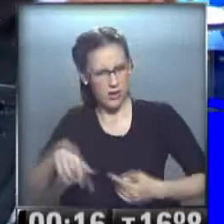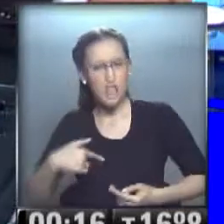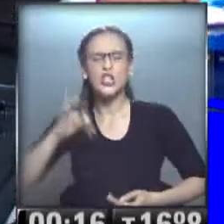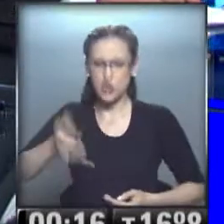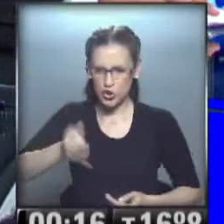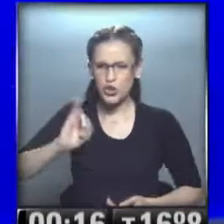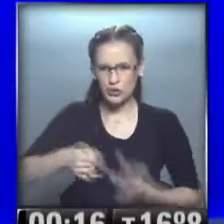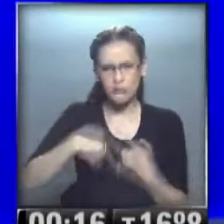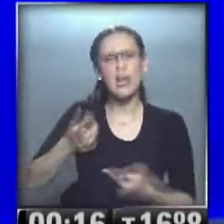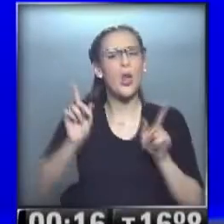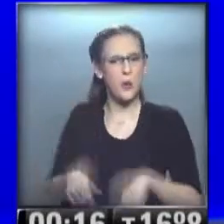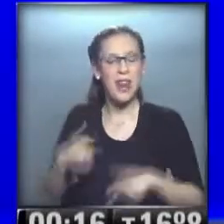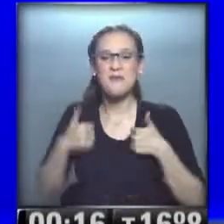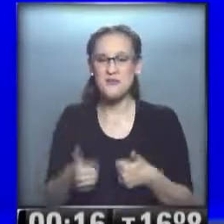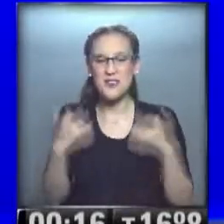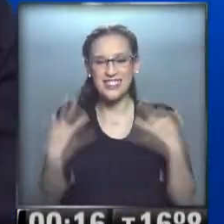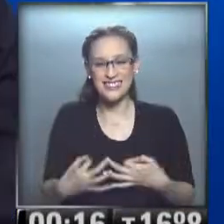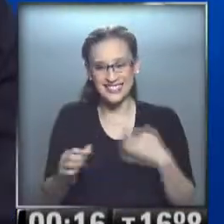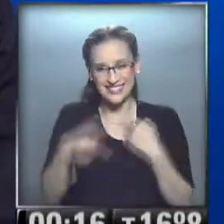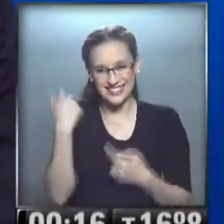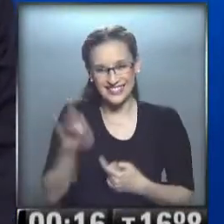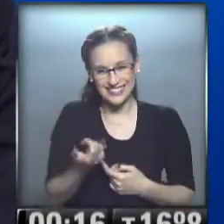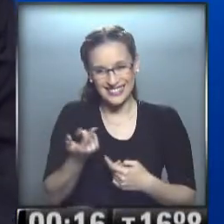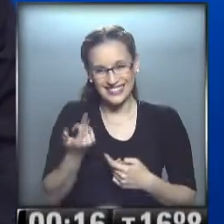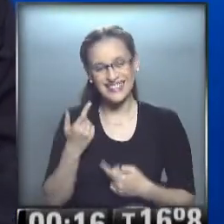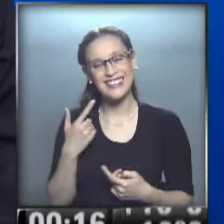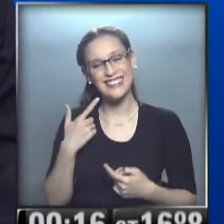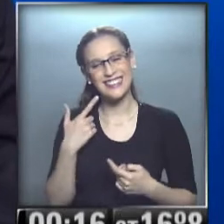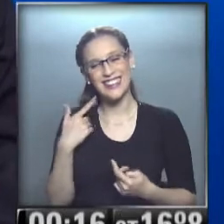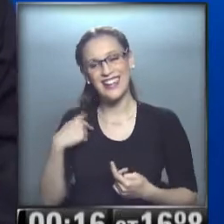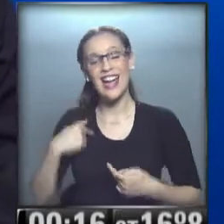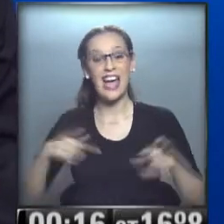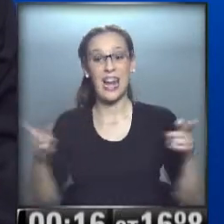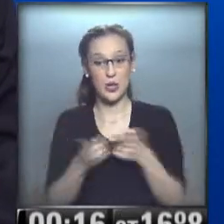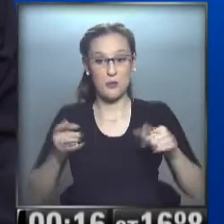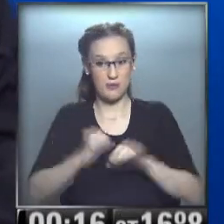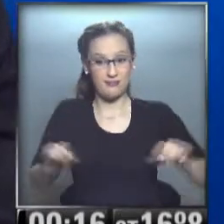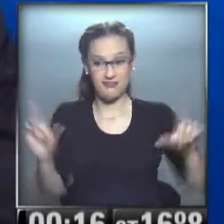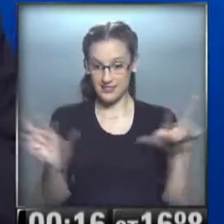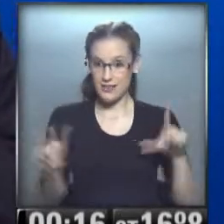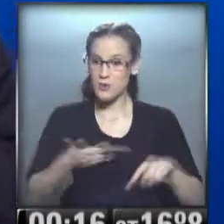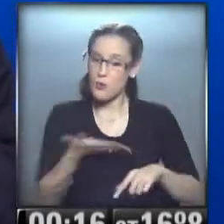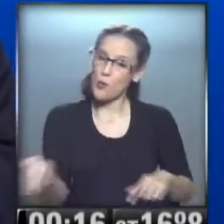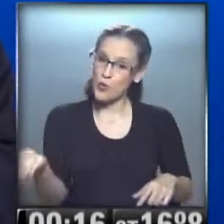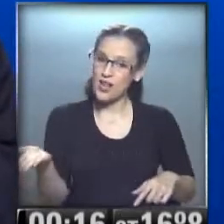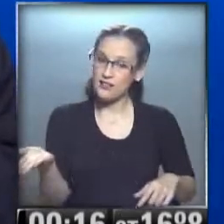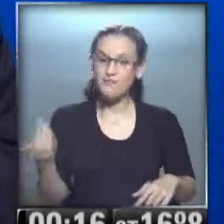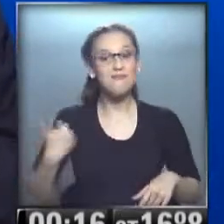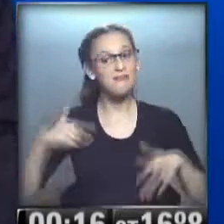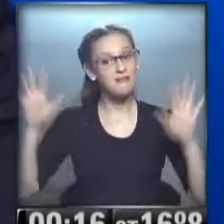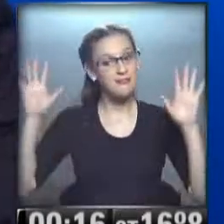venimos, por supuesto. Excelente. Mañana entonces vamos a estar aquí para hacer el resumen de noticias de la televisión